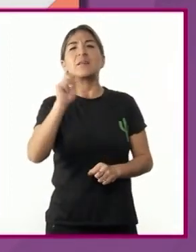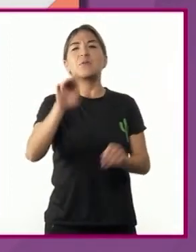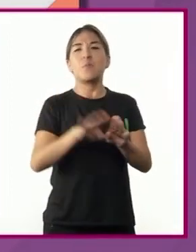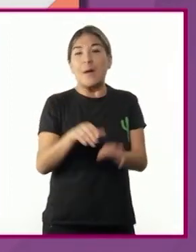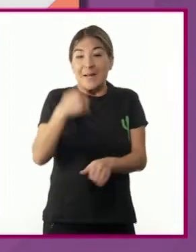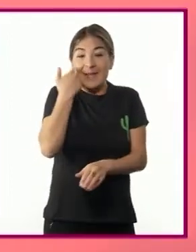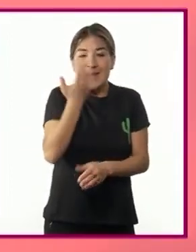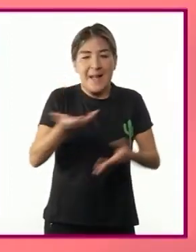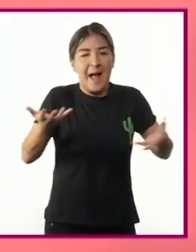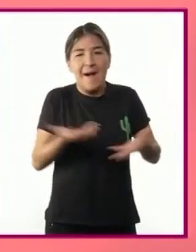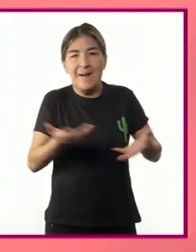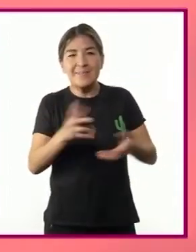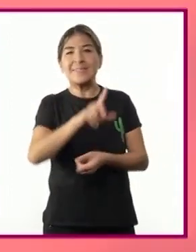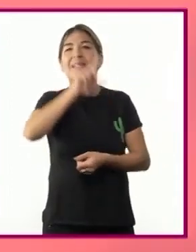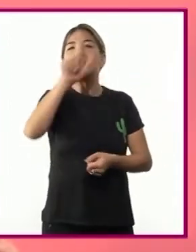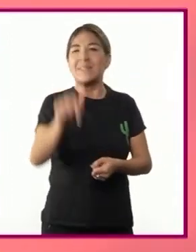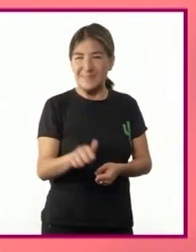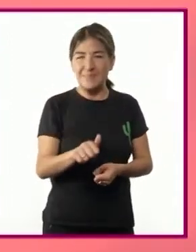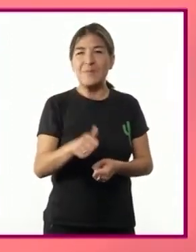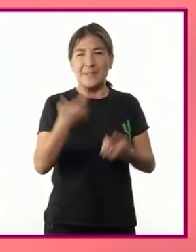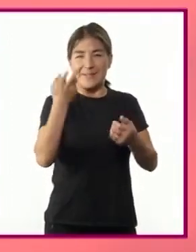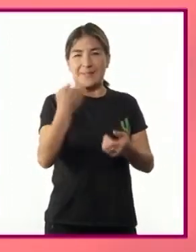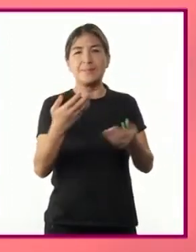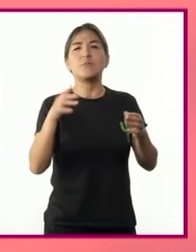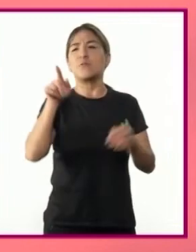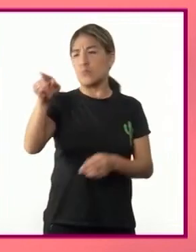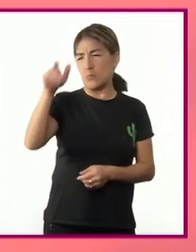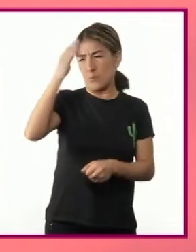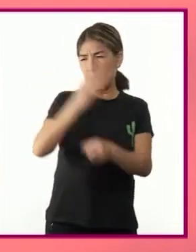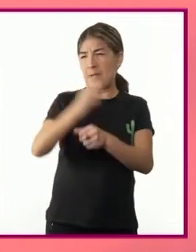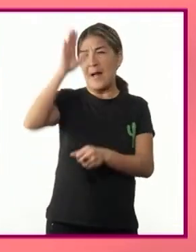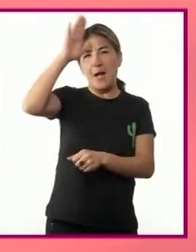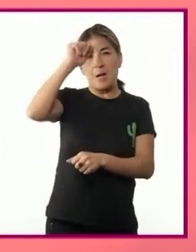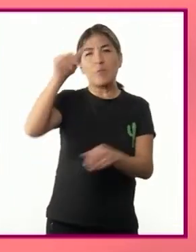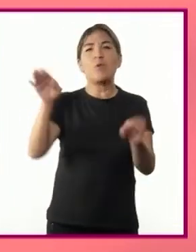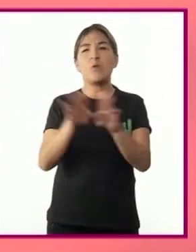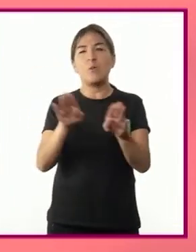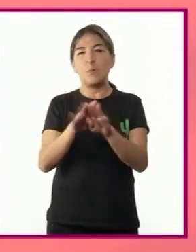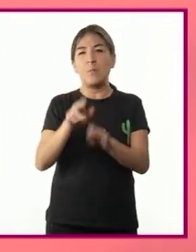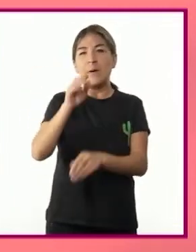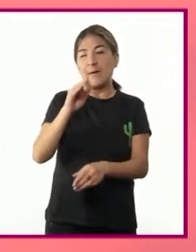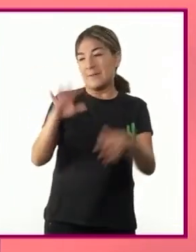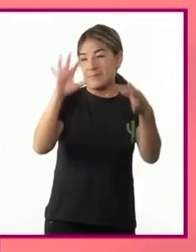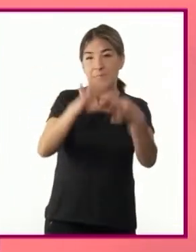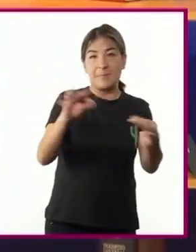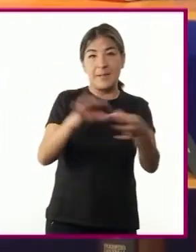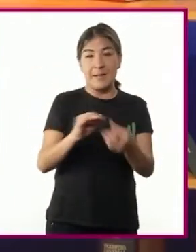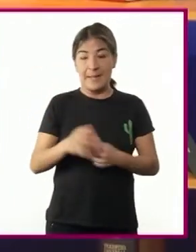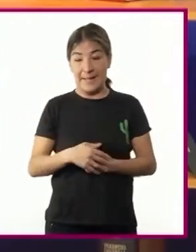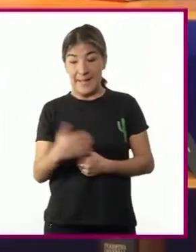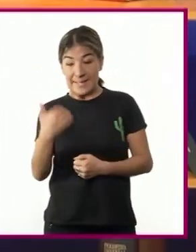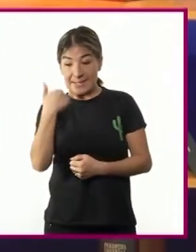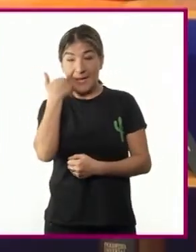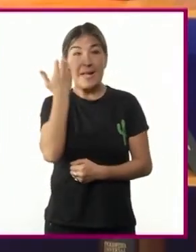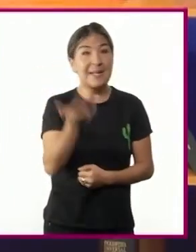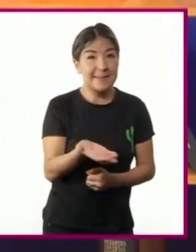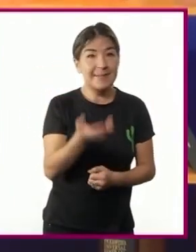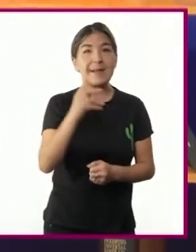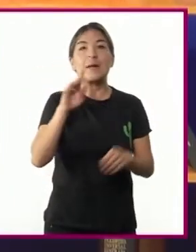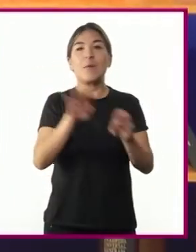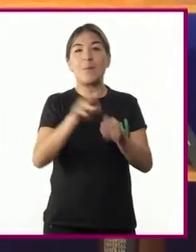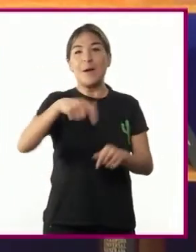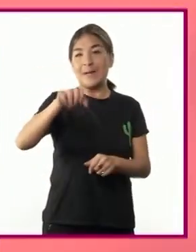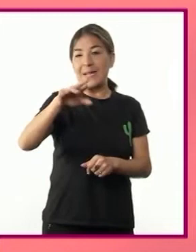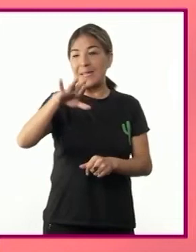después. ¿Estás de acuerdo en que no se podría decir queremos que el